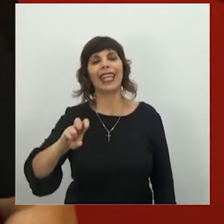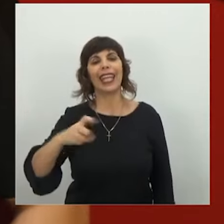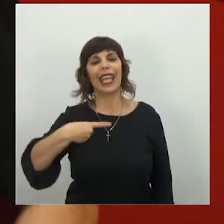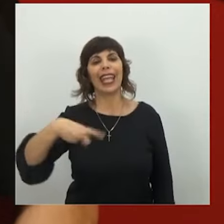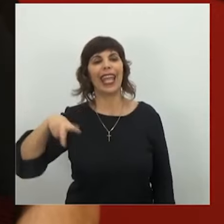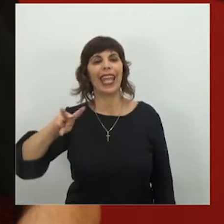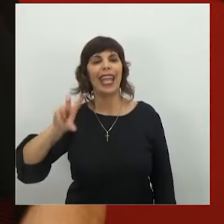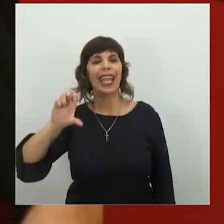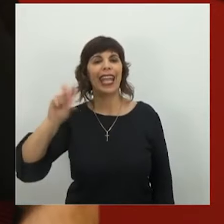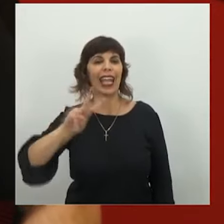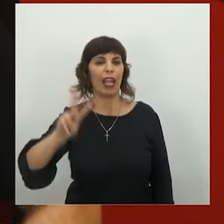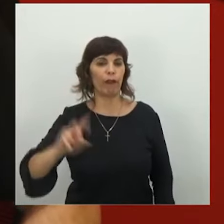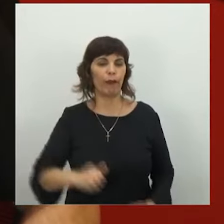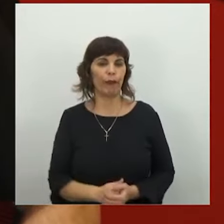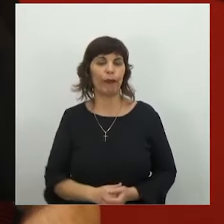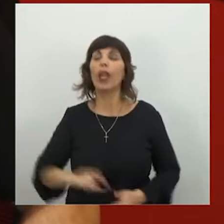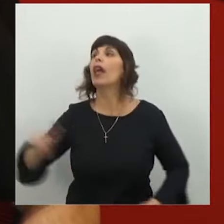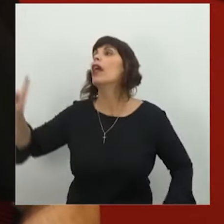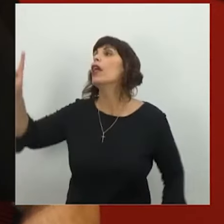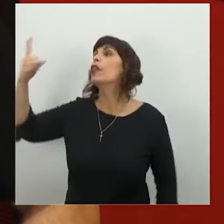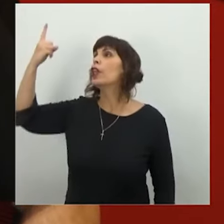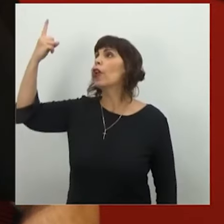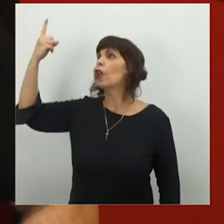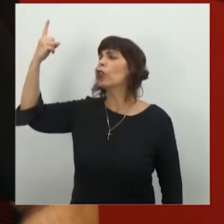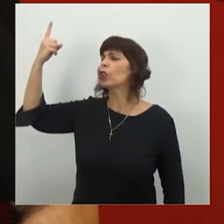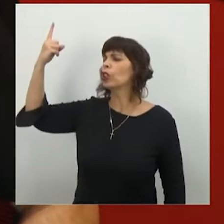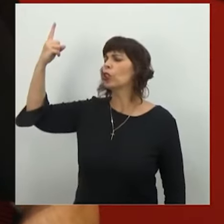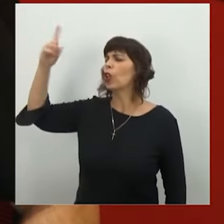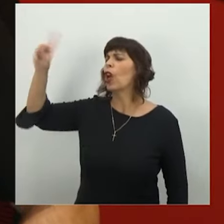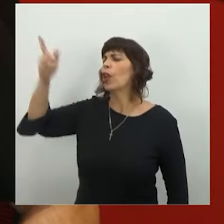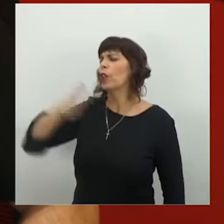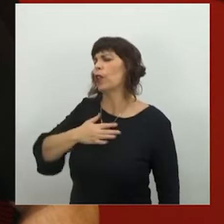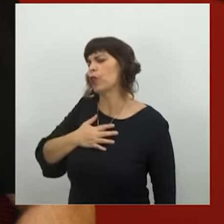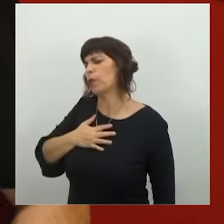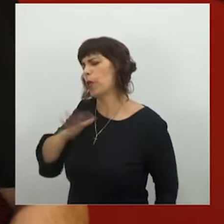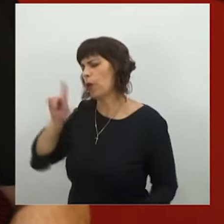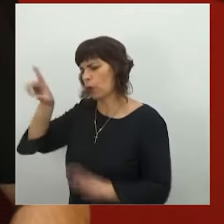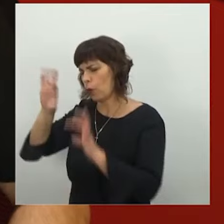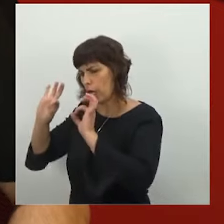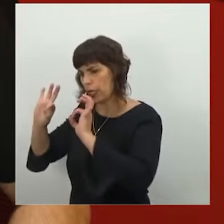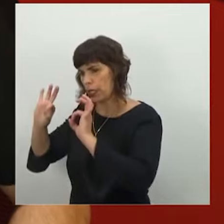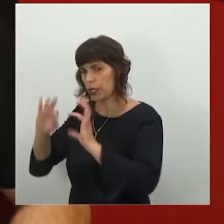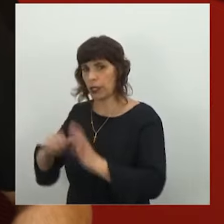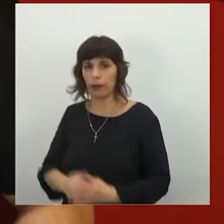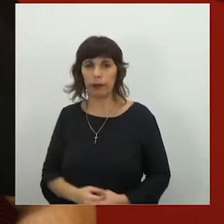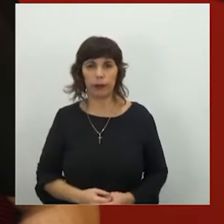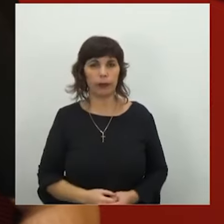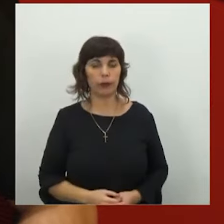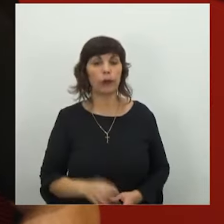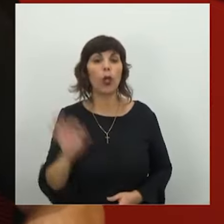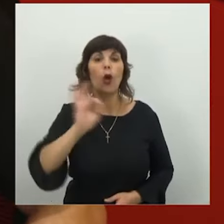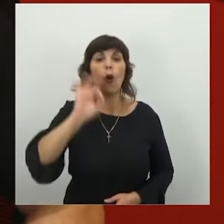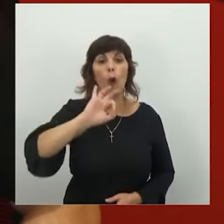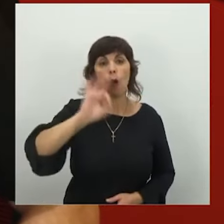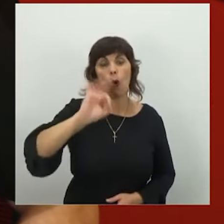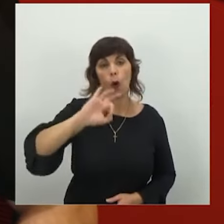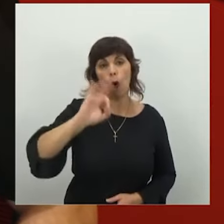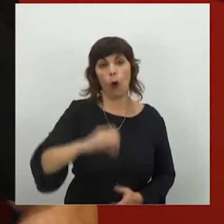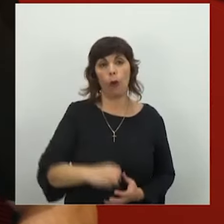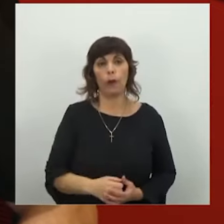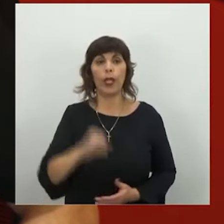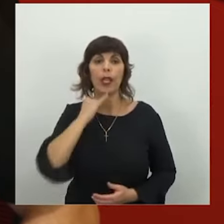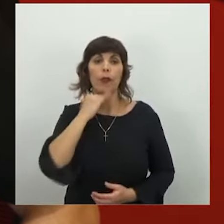dice, Dios, mi Dios eres tú. O, como dice literalmente en